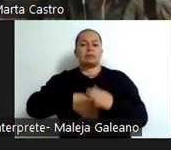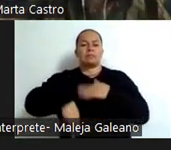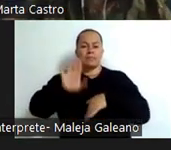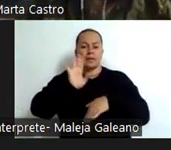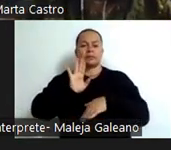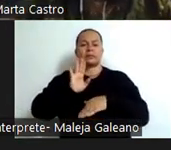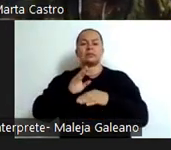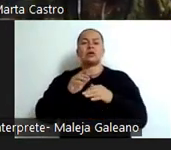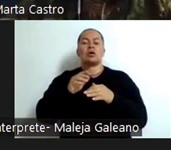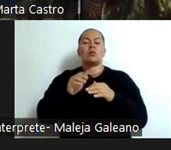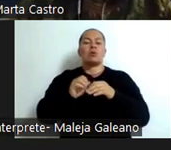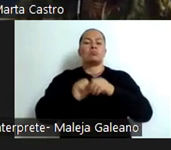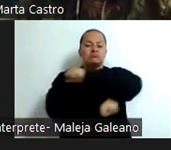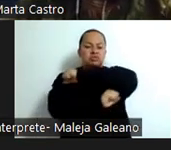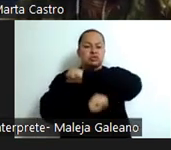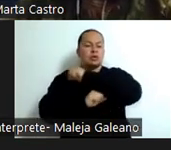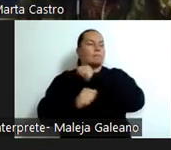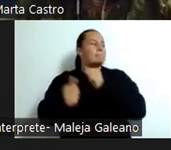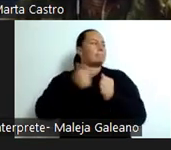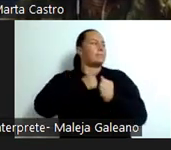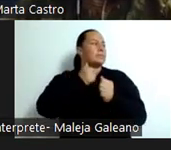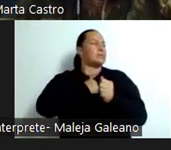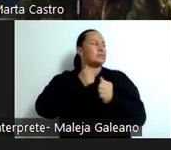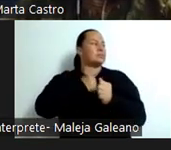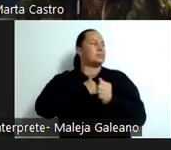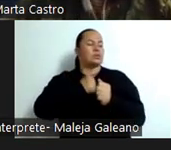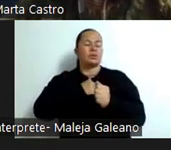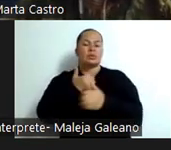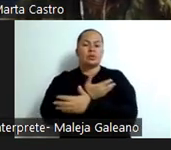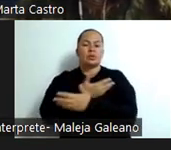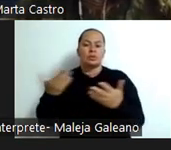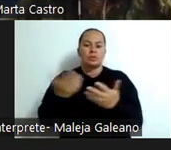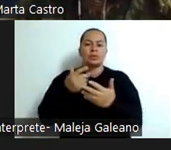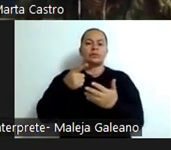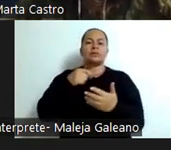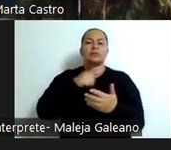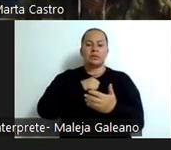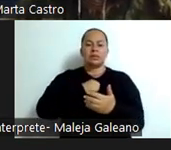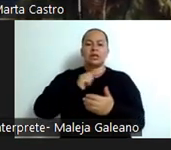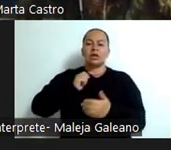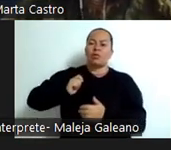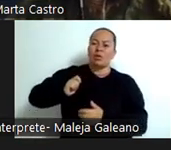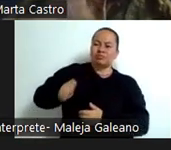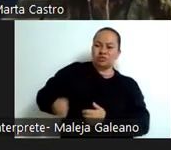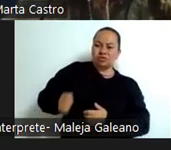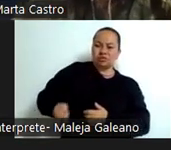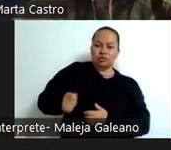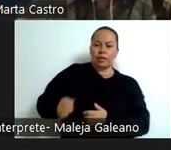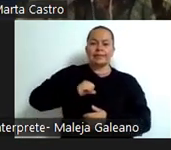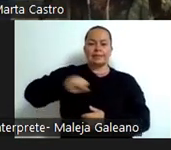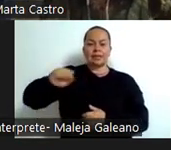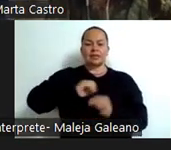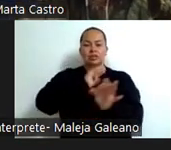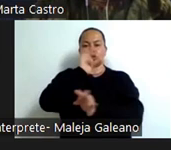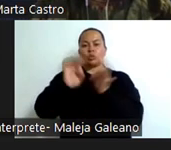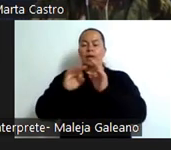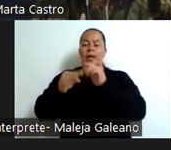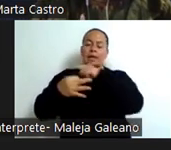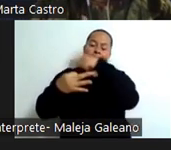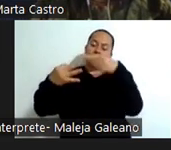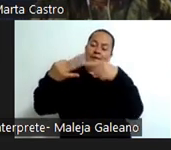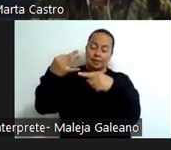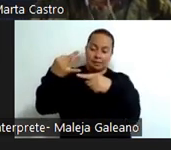se sostiene por sí mismo y eh en esta sentencia Define el derecho al cuidado en tres ámbitos que son